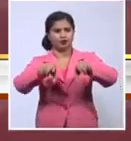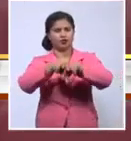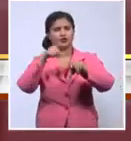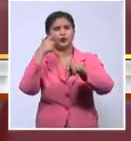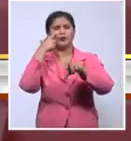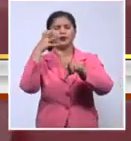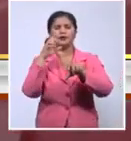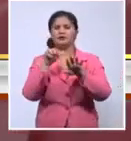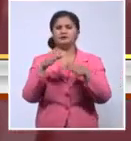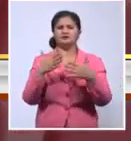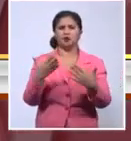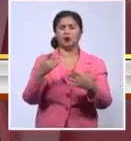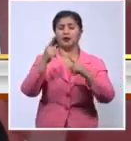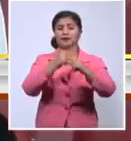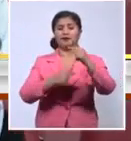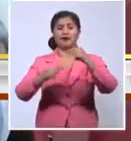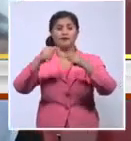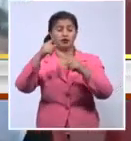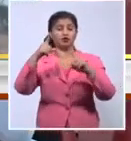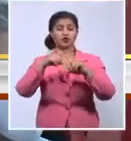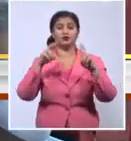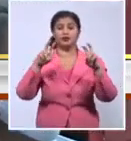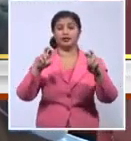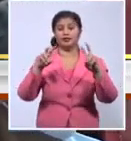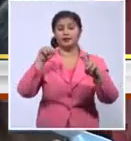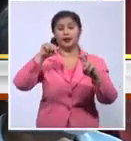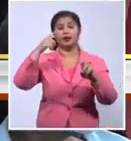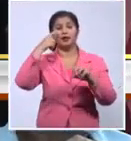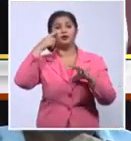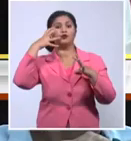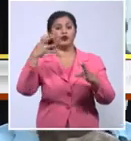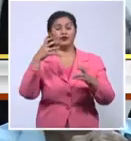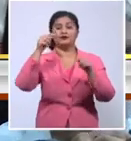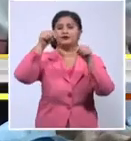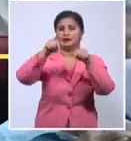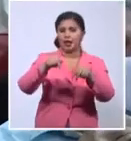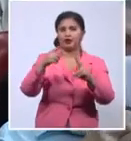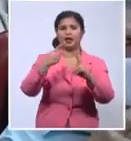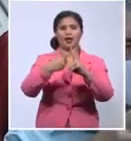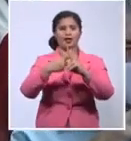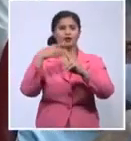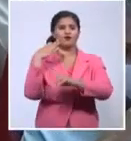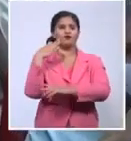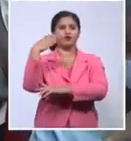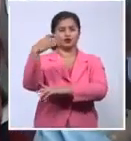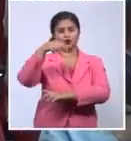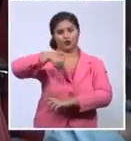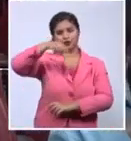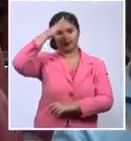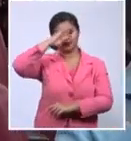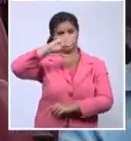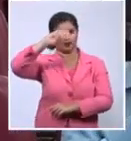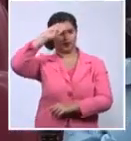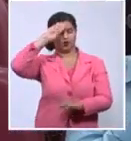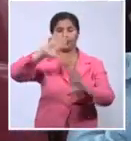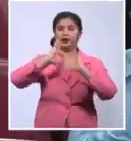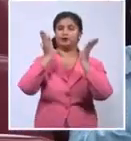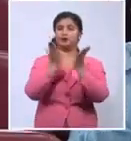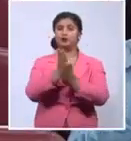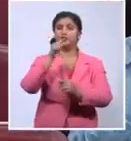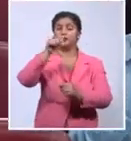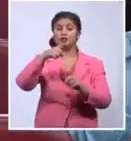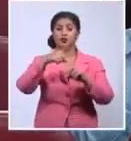proyección de asuntos medulares para el presente y futuro de la nación, lo